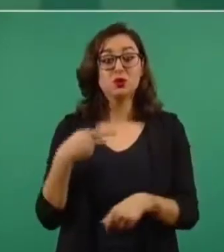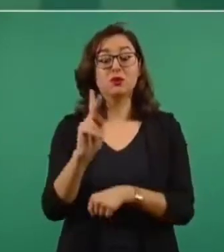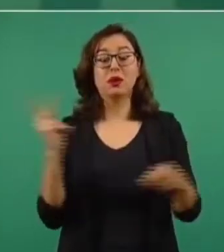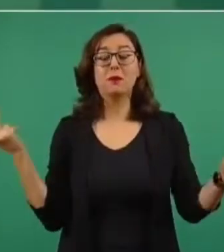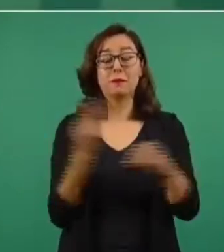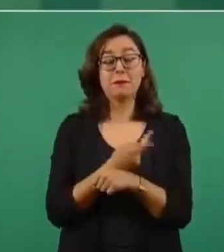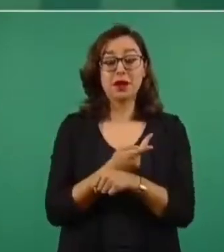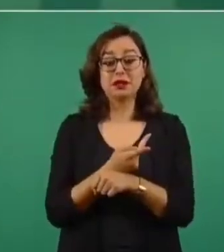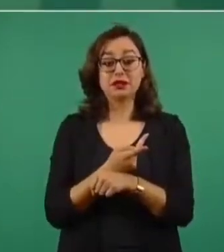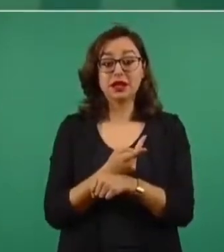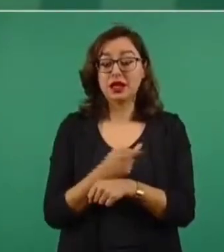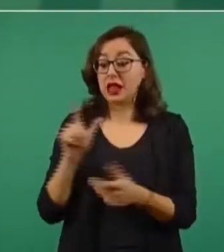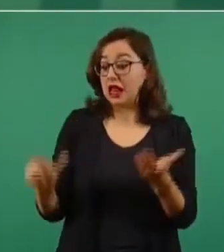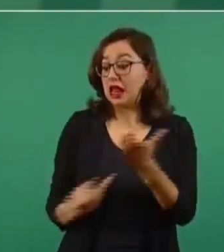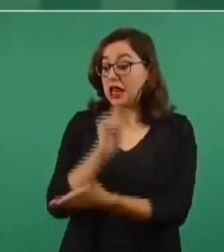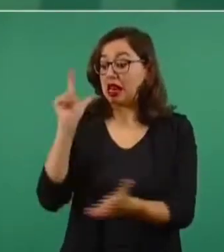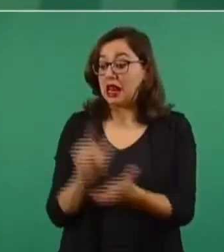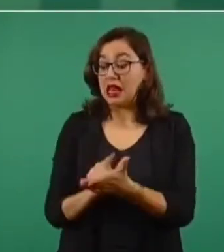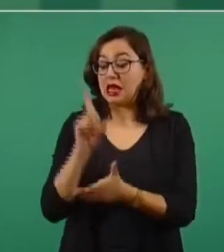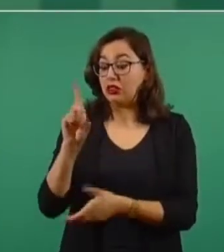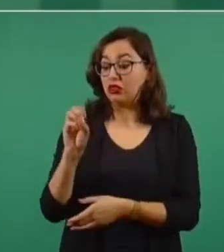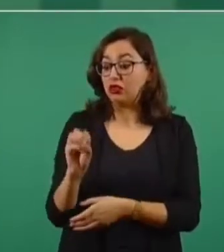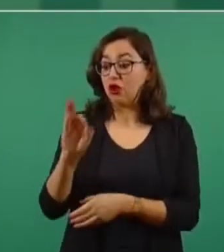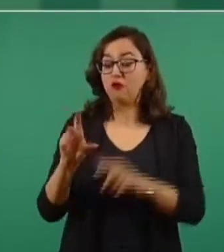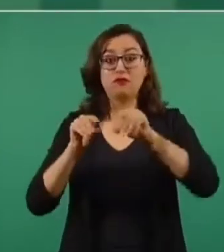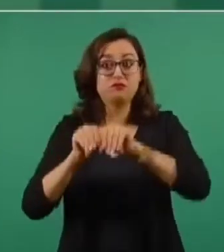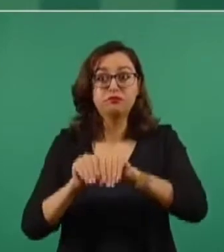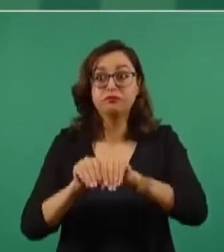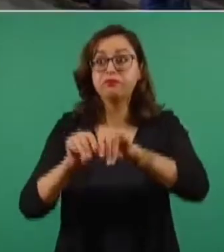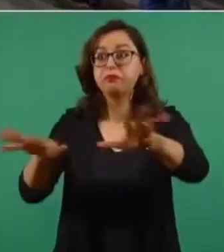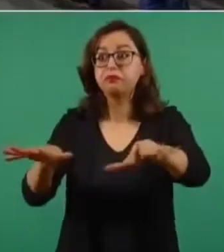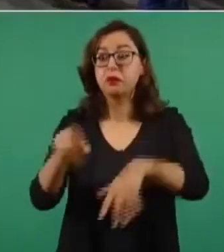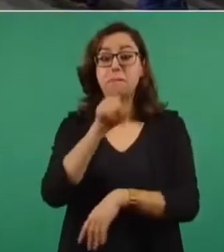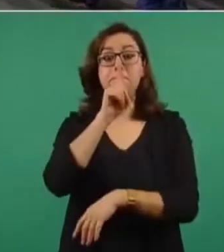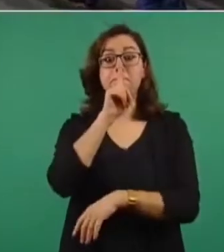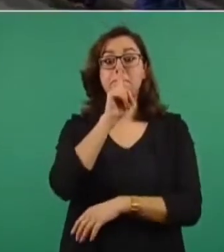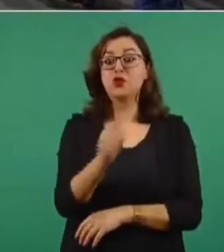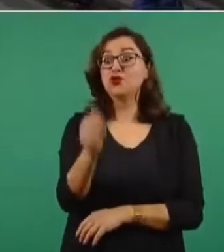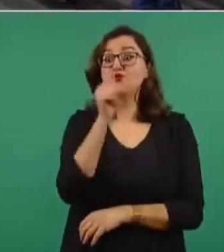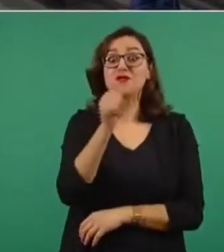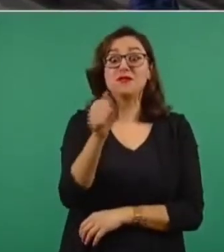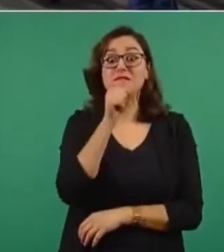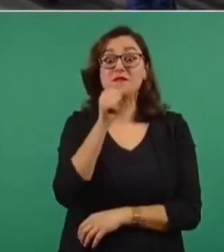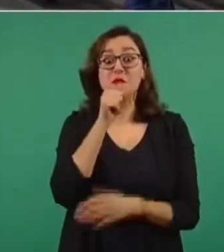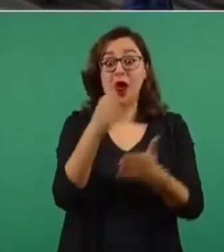Pero todavía no se publicaba la ley que fue aprobada y empezaron